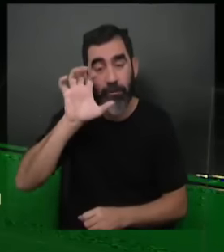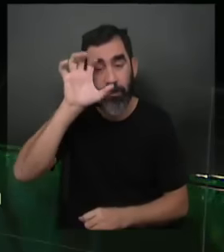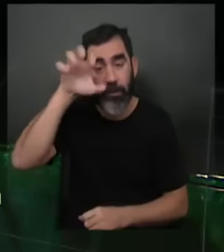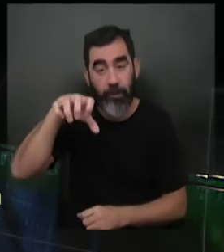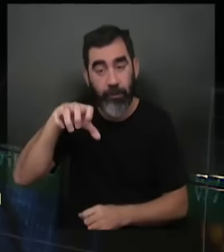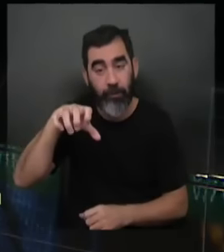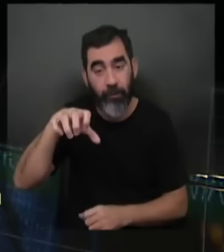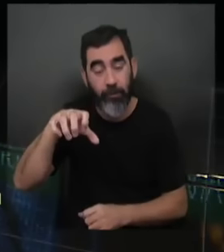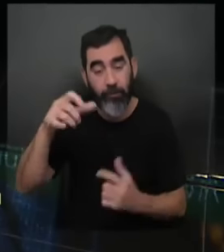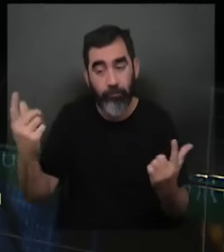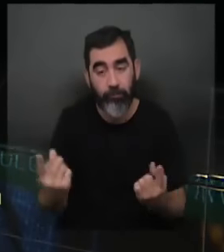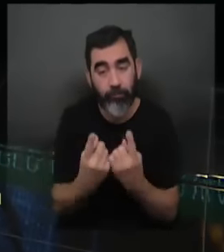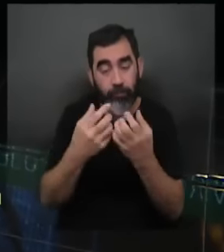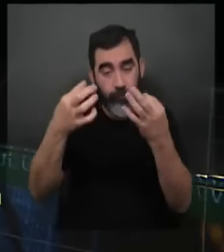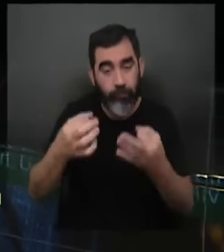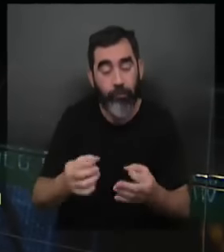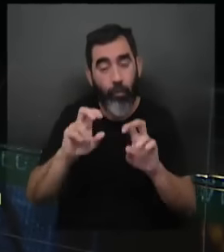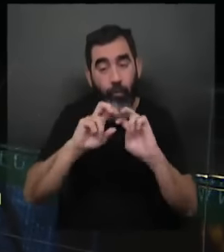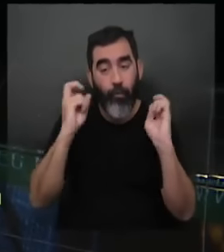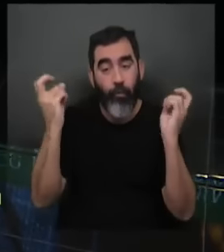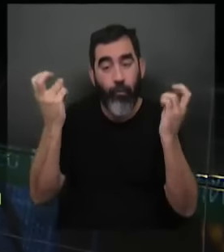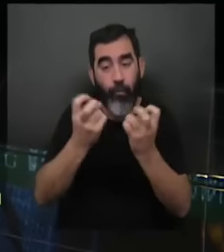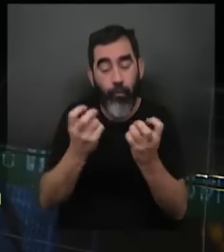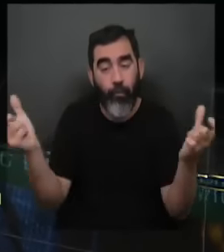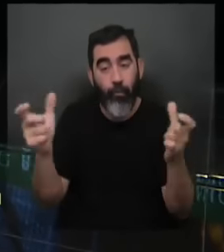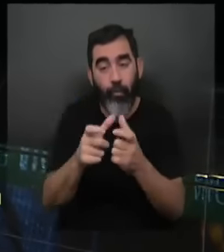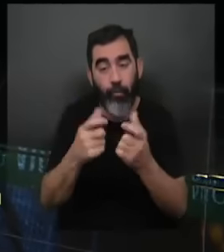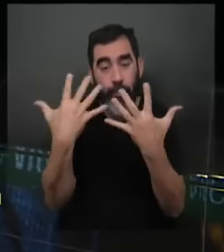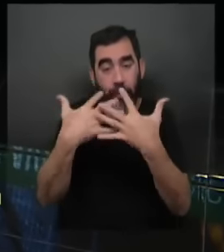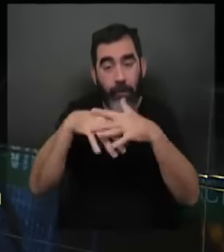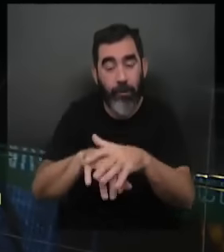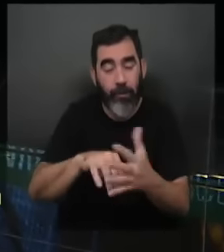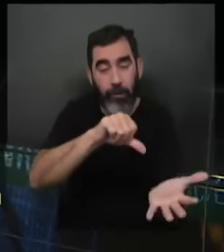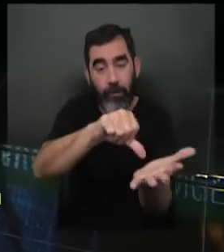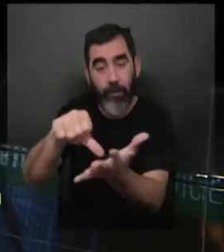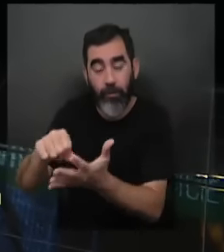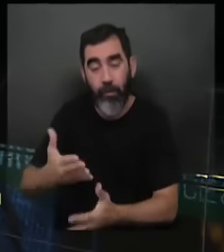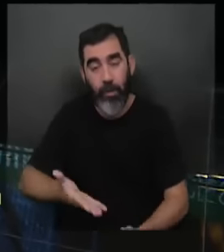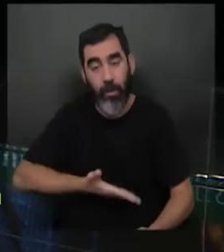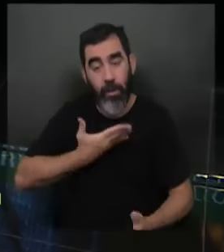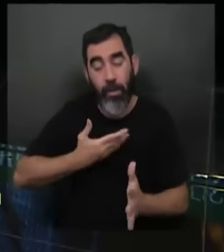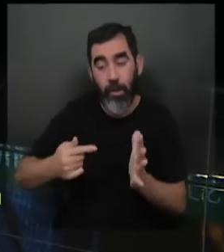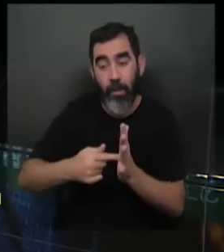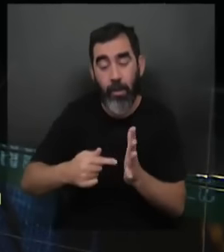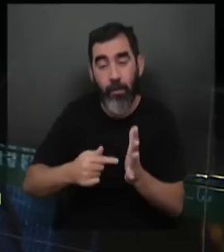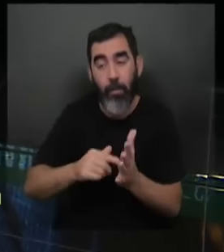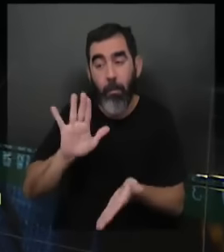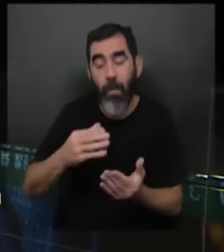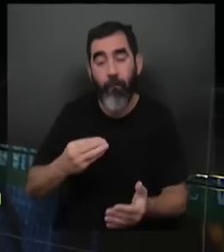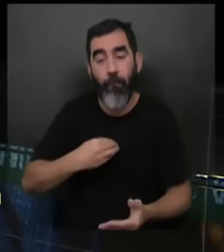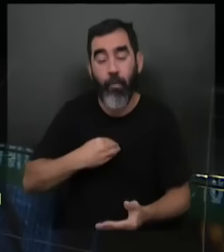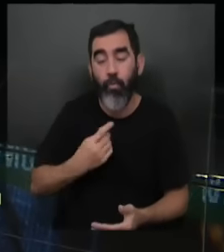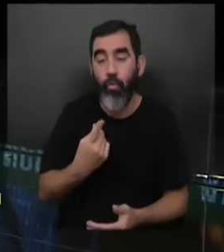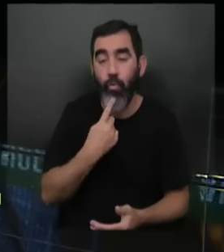sanguinetti coincidieron en un foro eh sobre integración regional reclamaron a los dirigentes de la región mayor voluntad